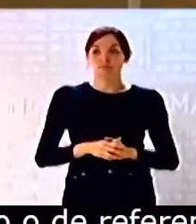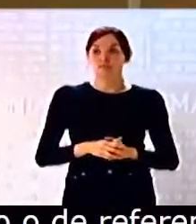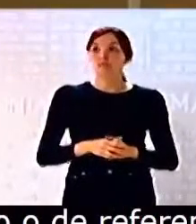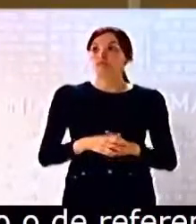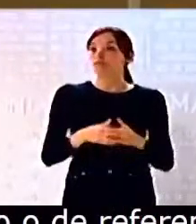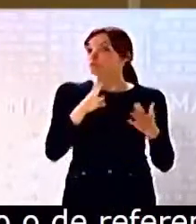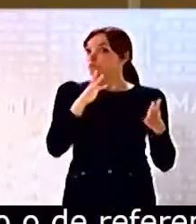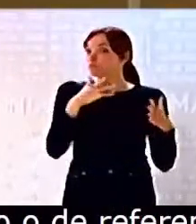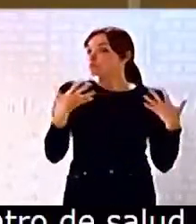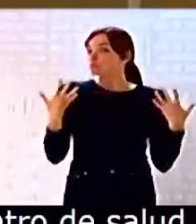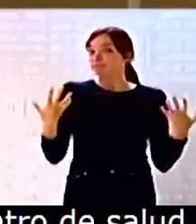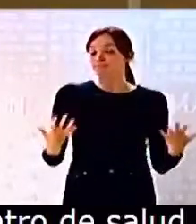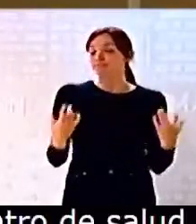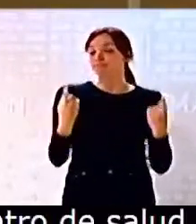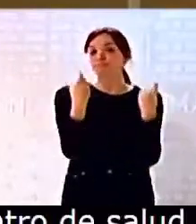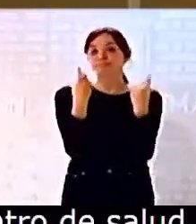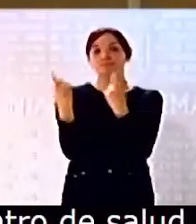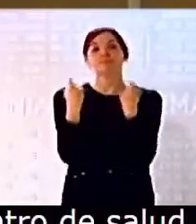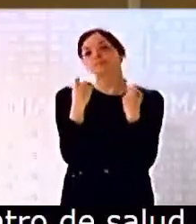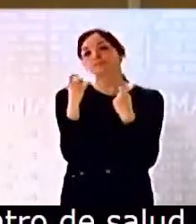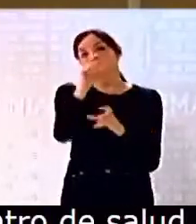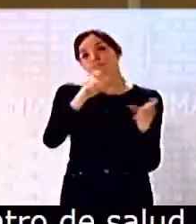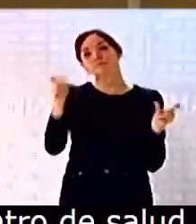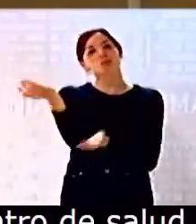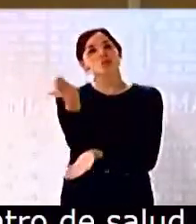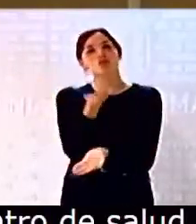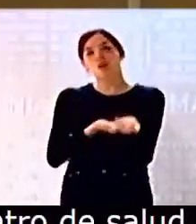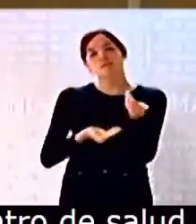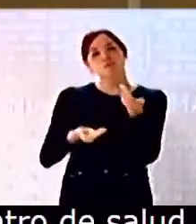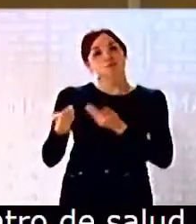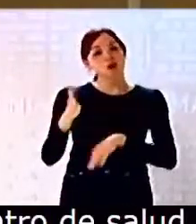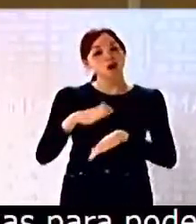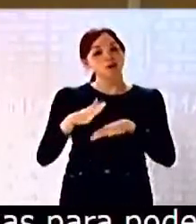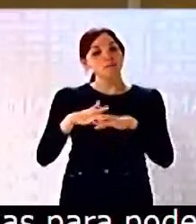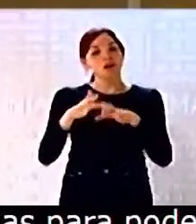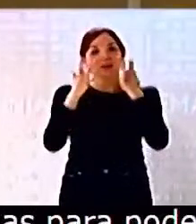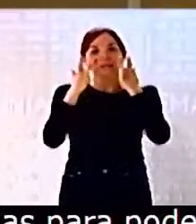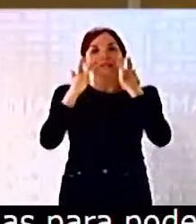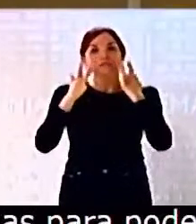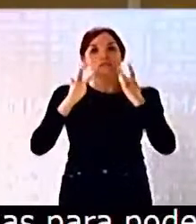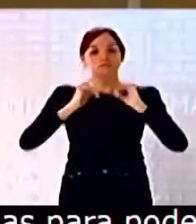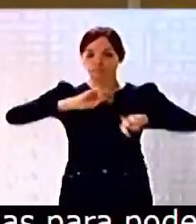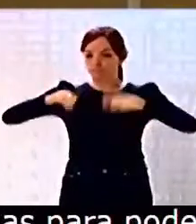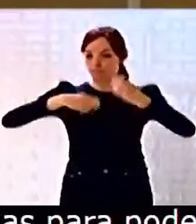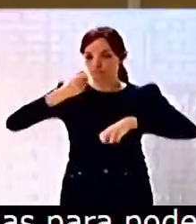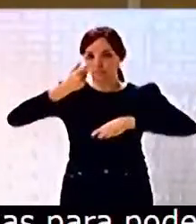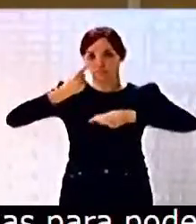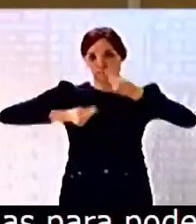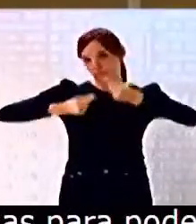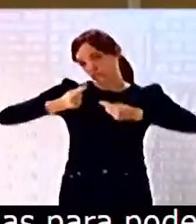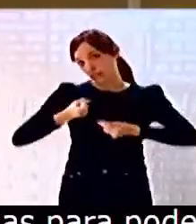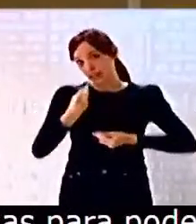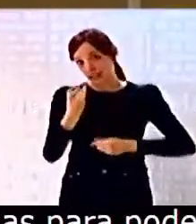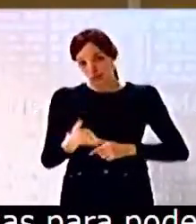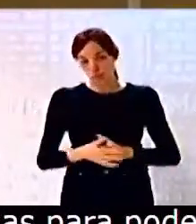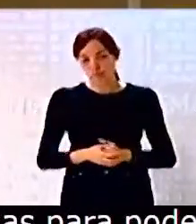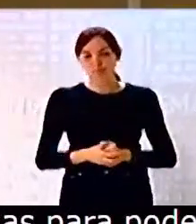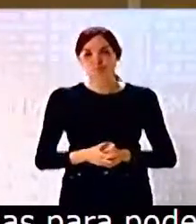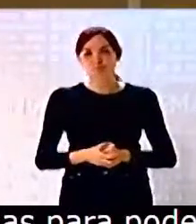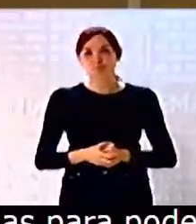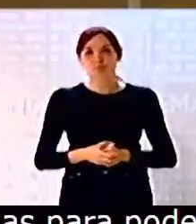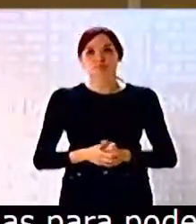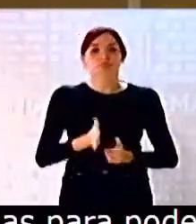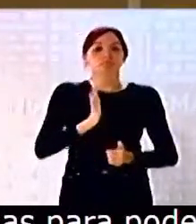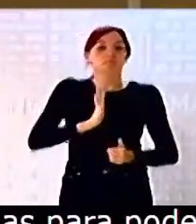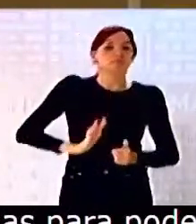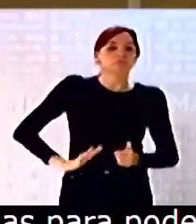Ahora mismo necesitamos la colaboración de las personas para poder hacer esa depuración de datos. porque pudiésemos